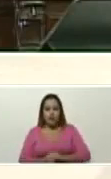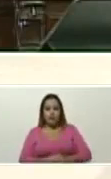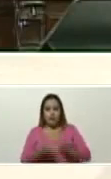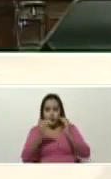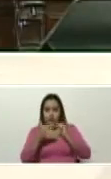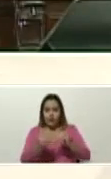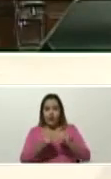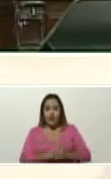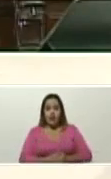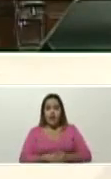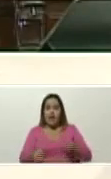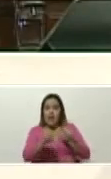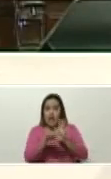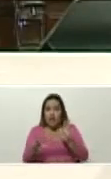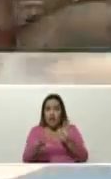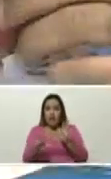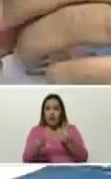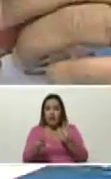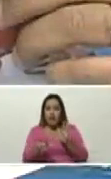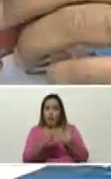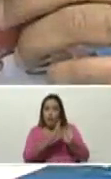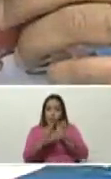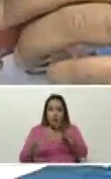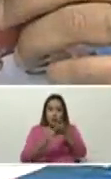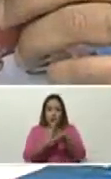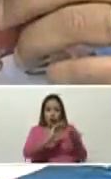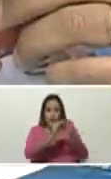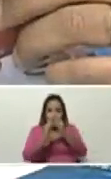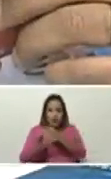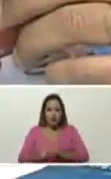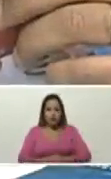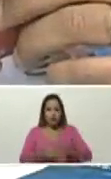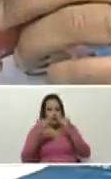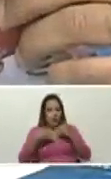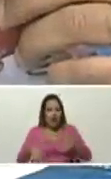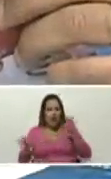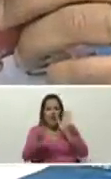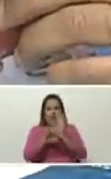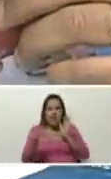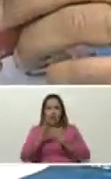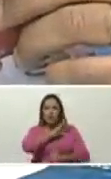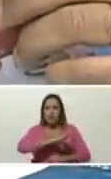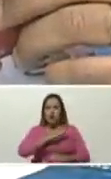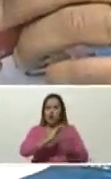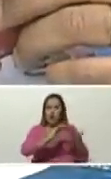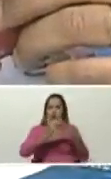las comunas, Naguará. La ley orgánica de los consejos comunales.